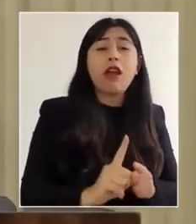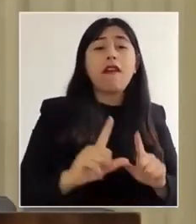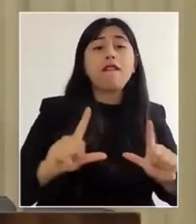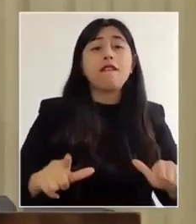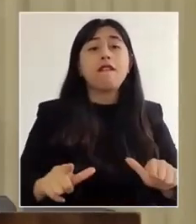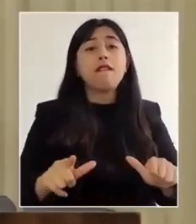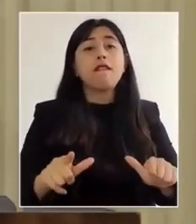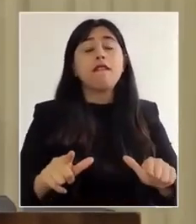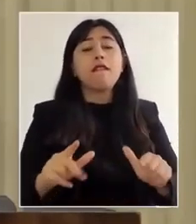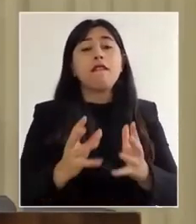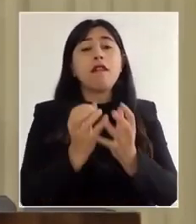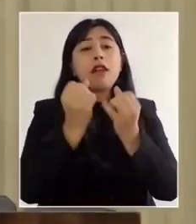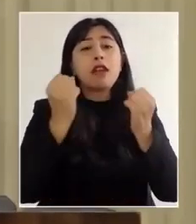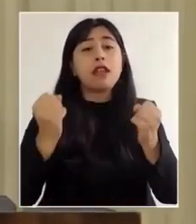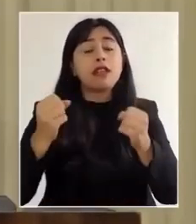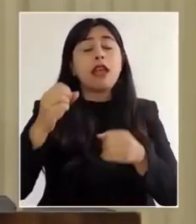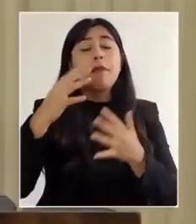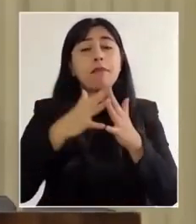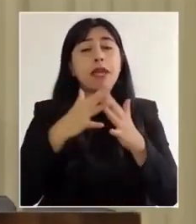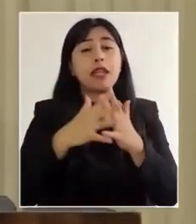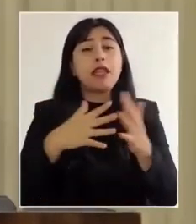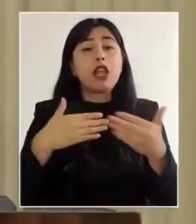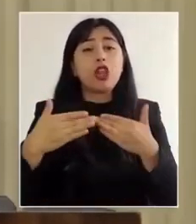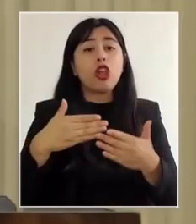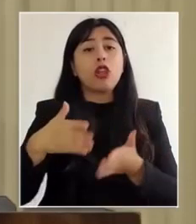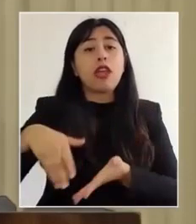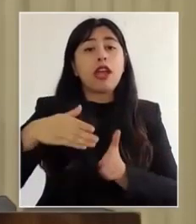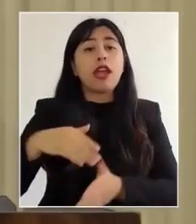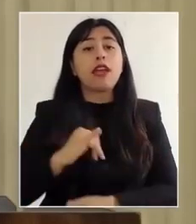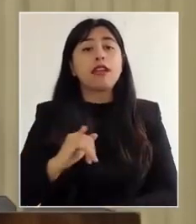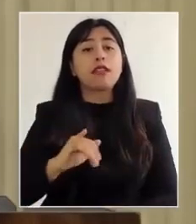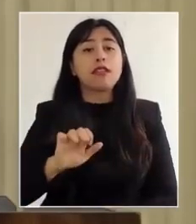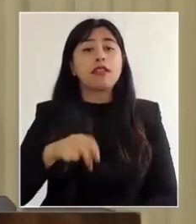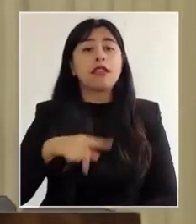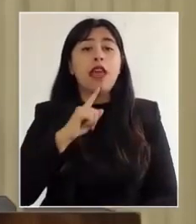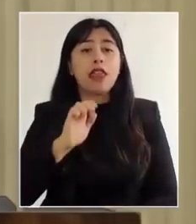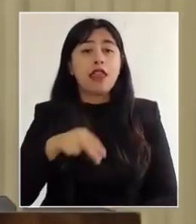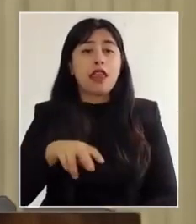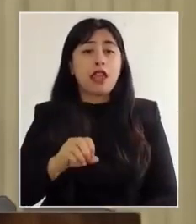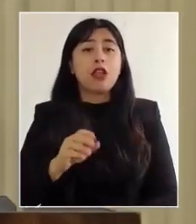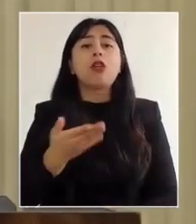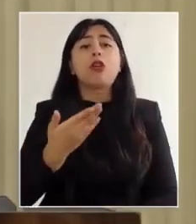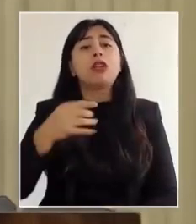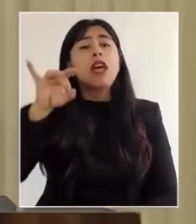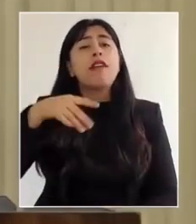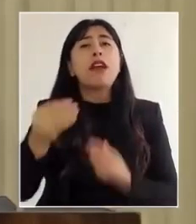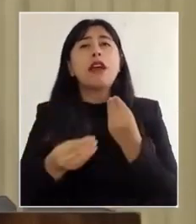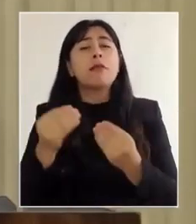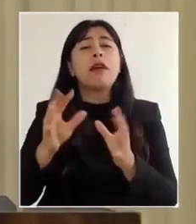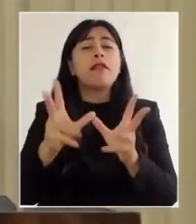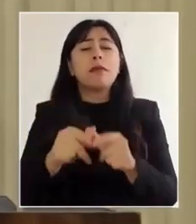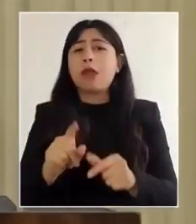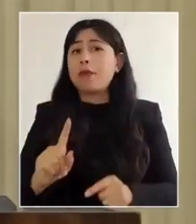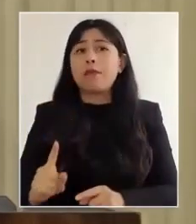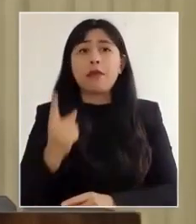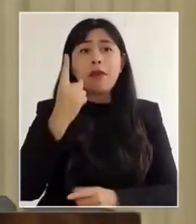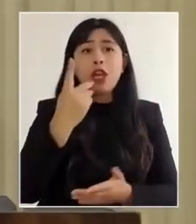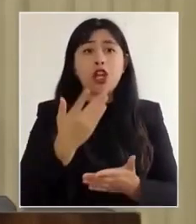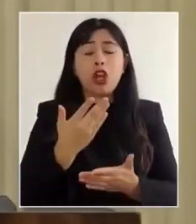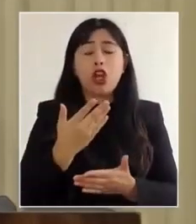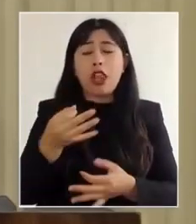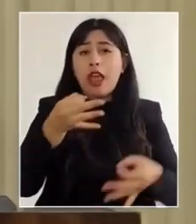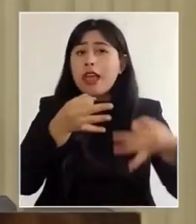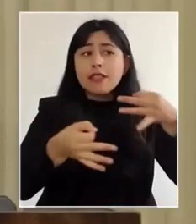ese tiempo en Centeno a saber cuándo trasladaban a nuestros familiares lo primero que decía nada de llorar nada